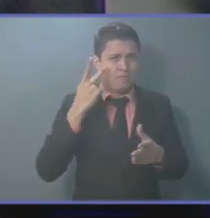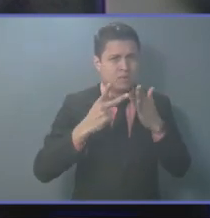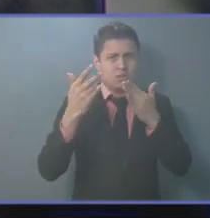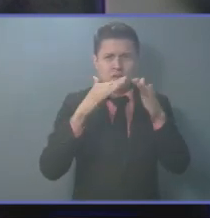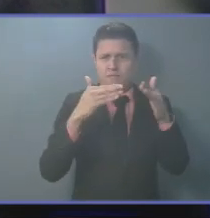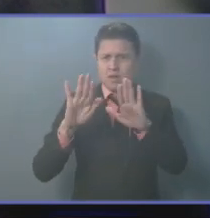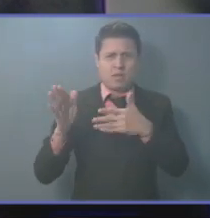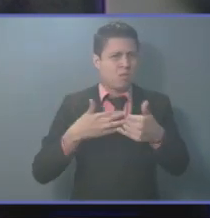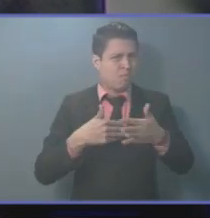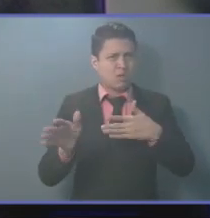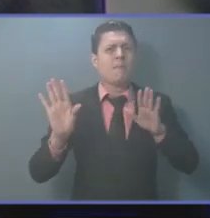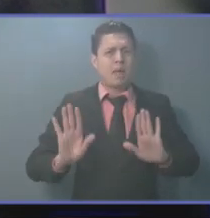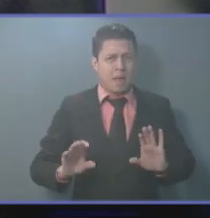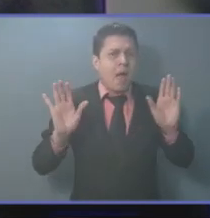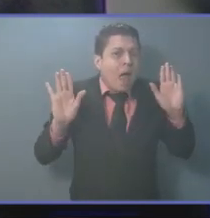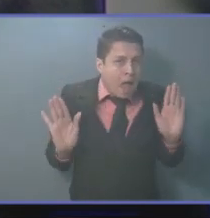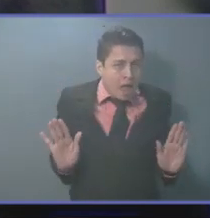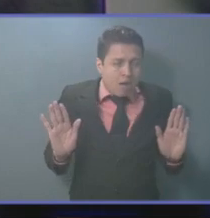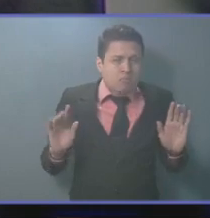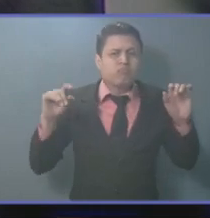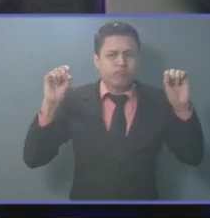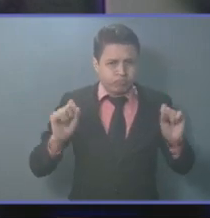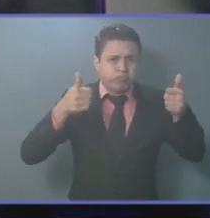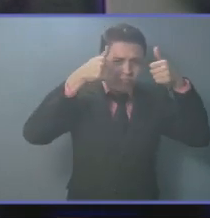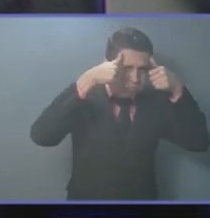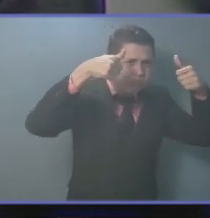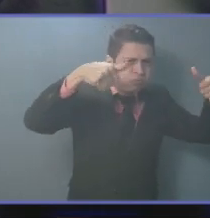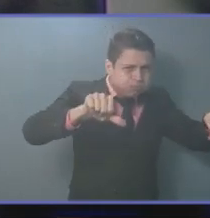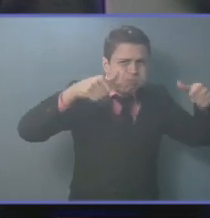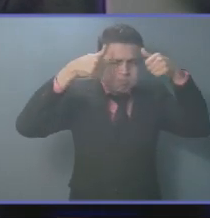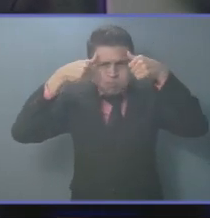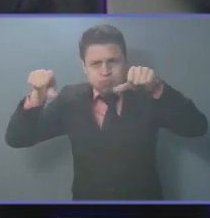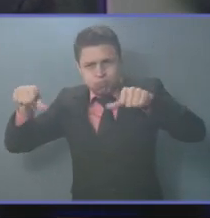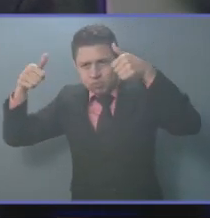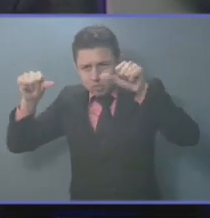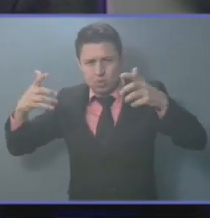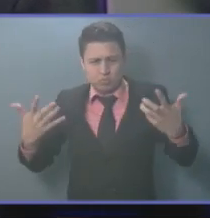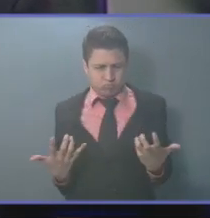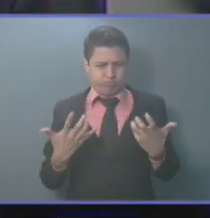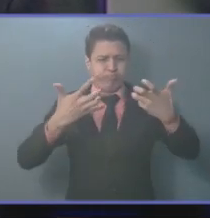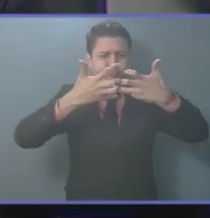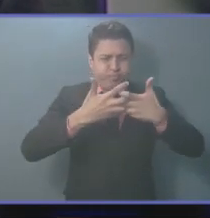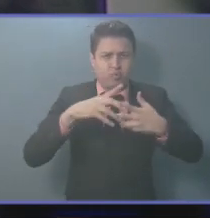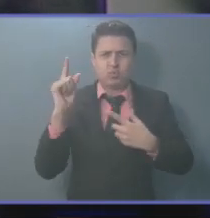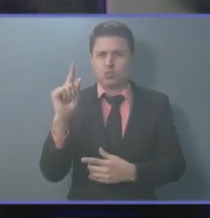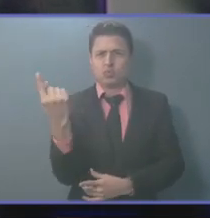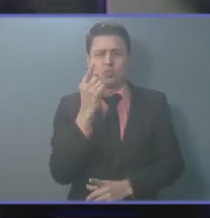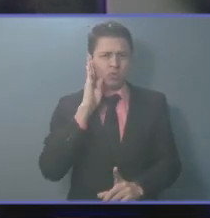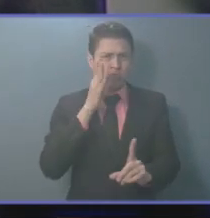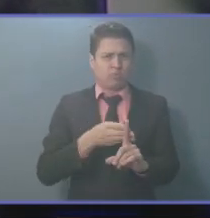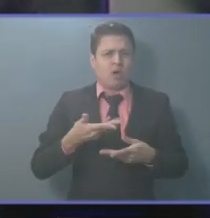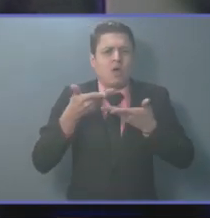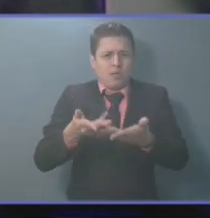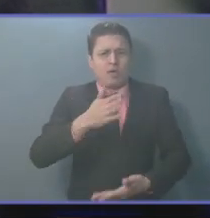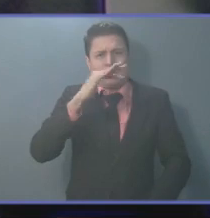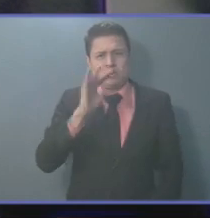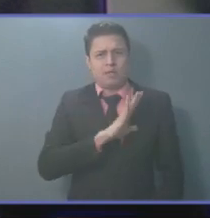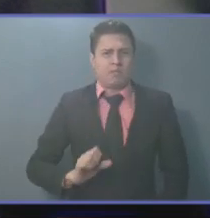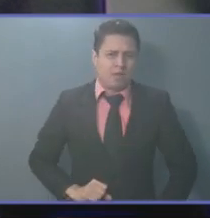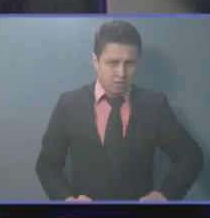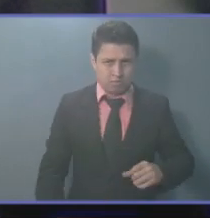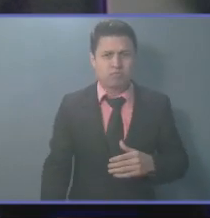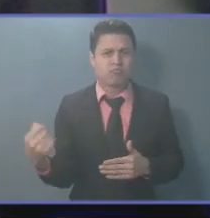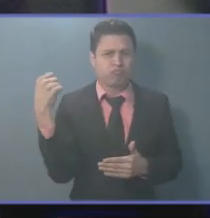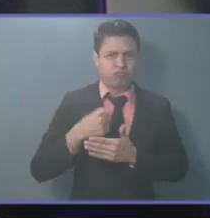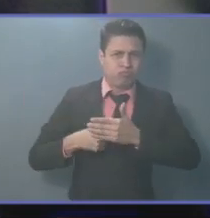Podemos tener diferencias en la forma de pensar, pero tenemos un solo objetivo: trabajar por el país,